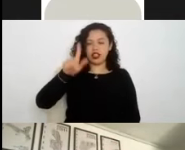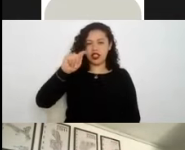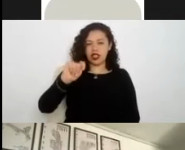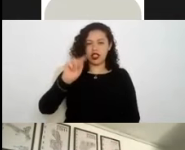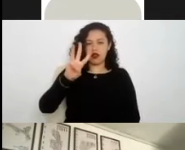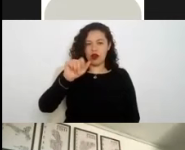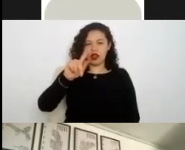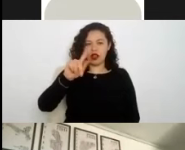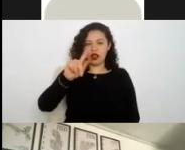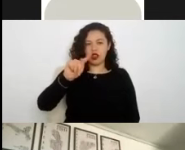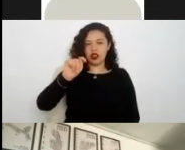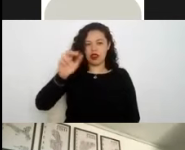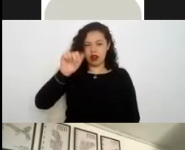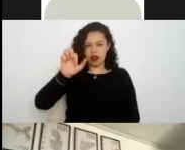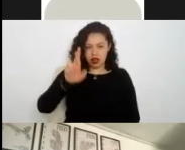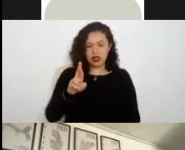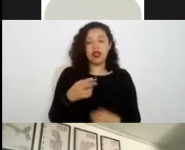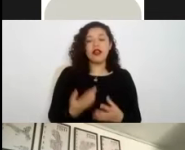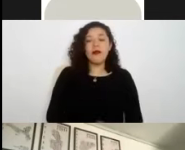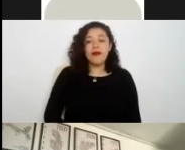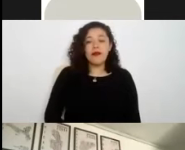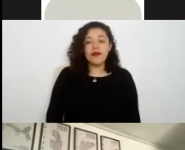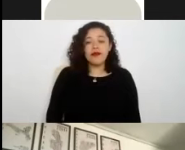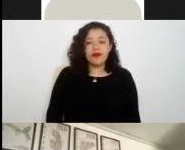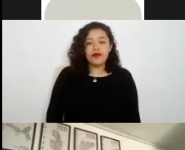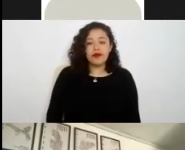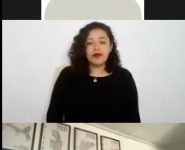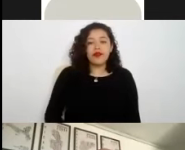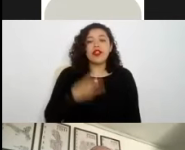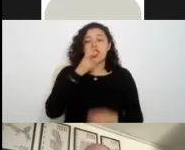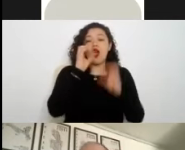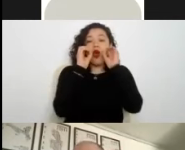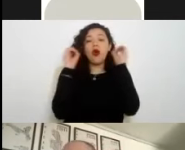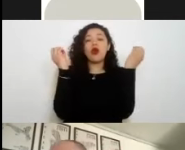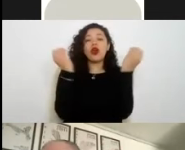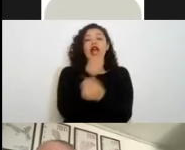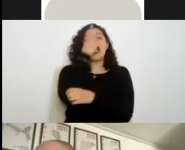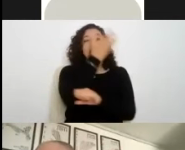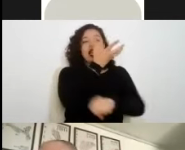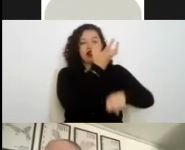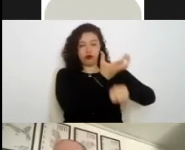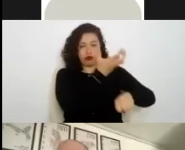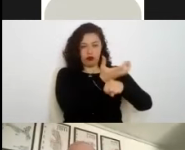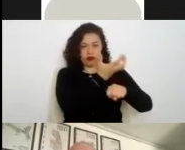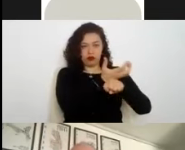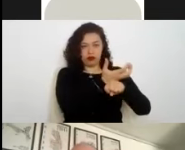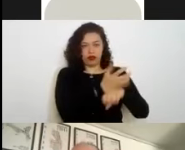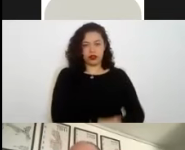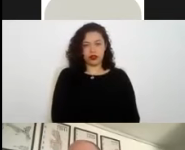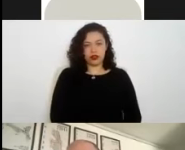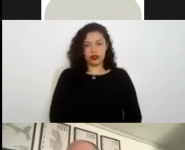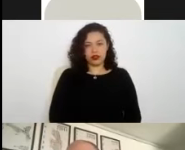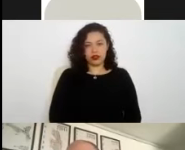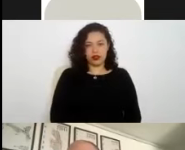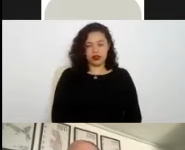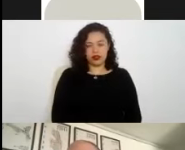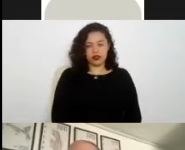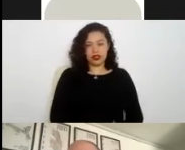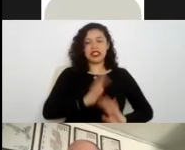conozcan. Charity Water es una organización en Estados Unidos que ya lleva como